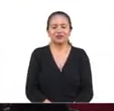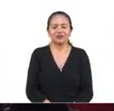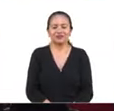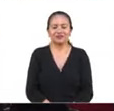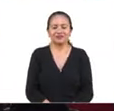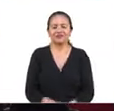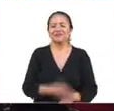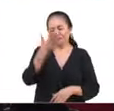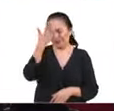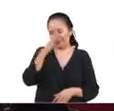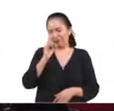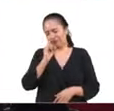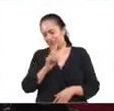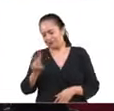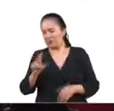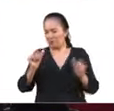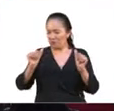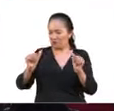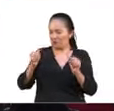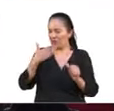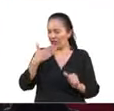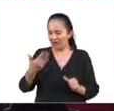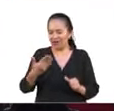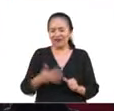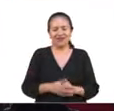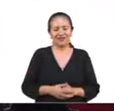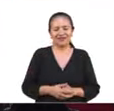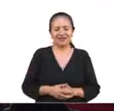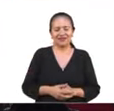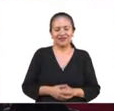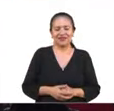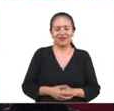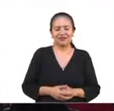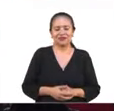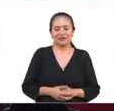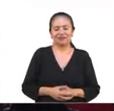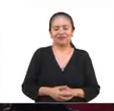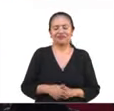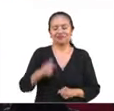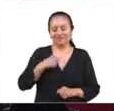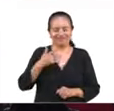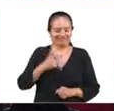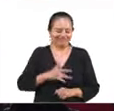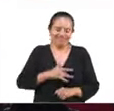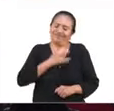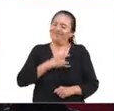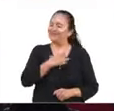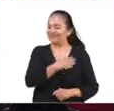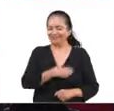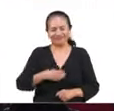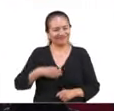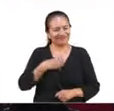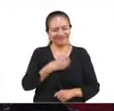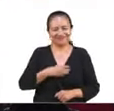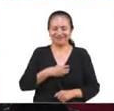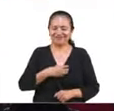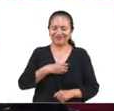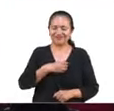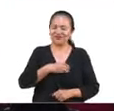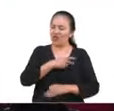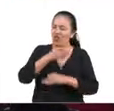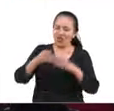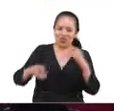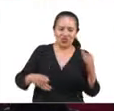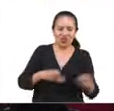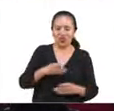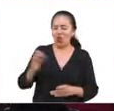Sé que están bien y de verdad nos sentimos muy contentas y muy contentos de que